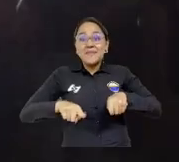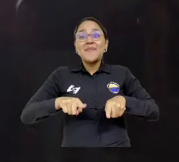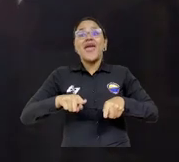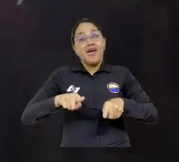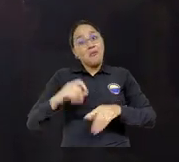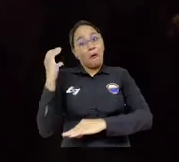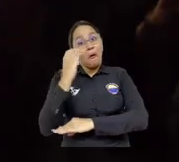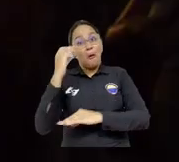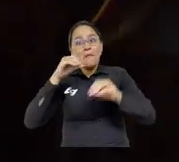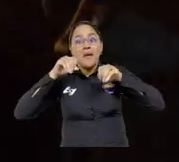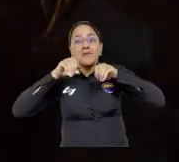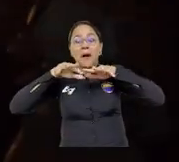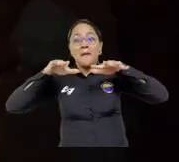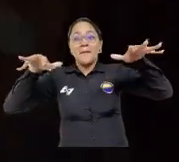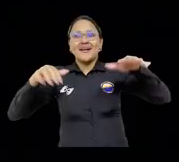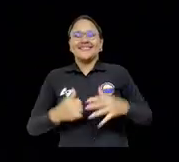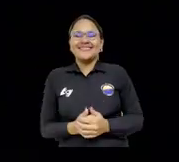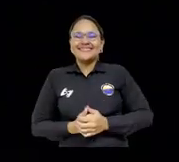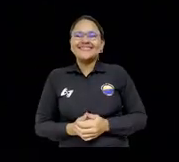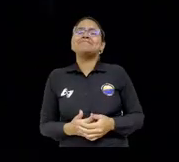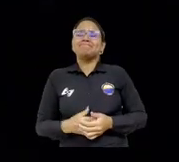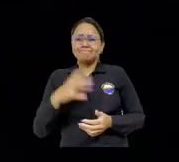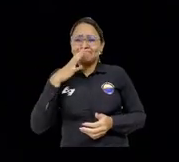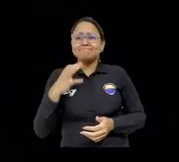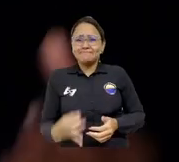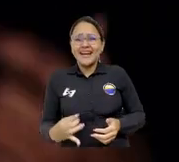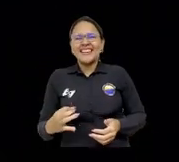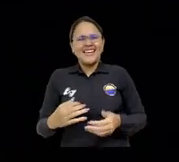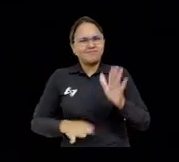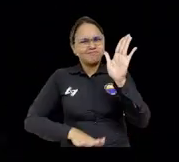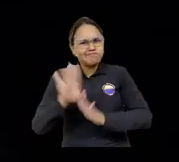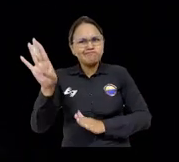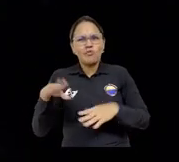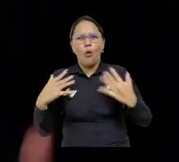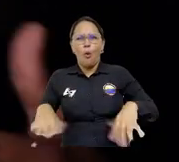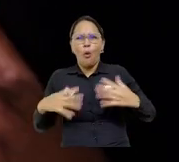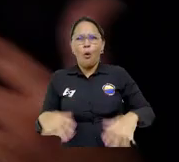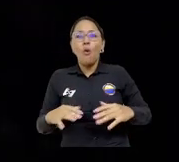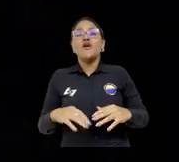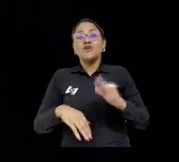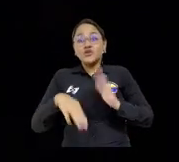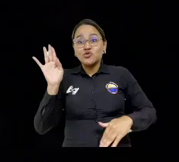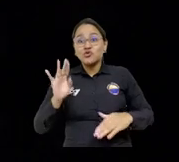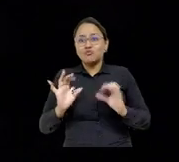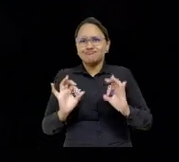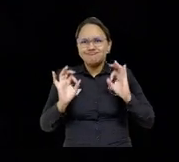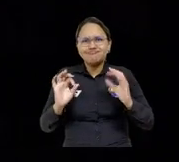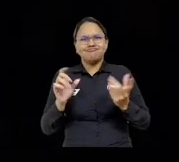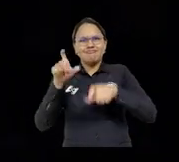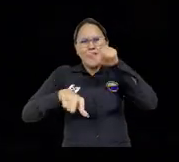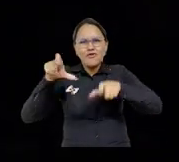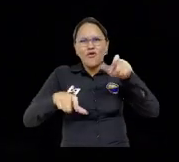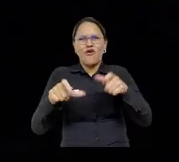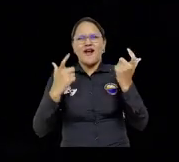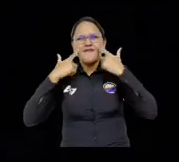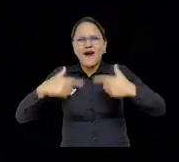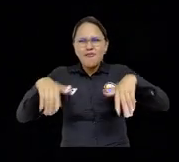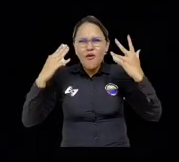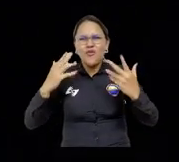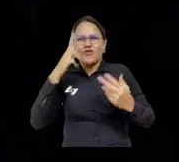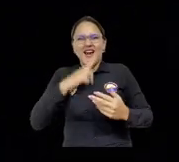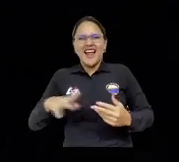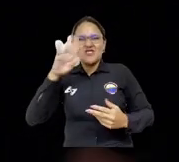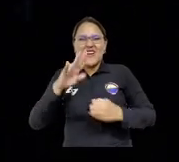del departamento y, por qué no, a nivel del país. De verdad que ha sido un éxito rotundo, con la presencia de artistas de talla nacional